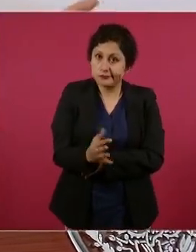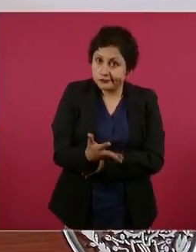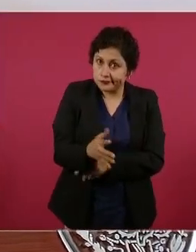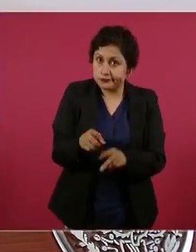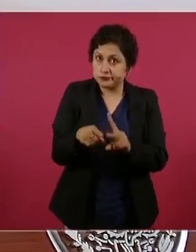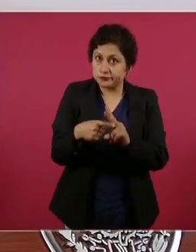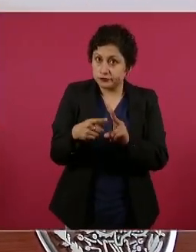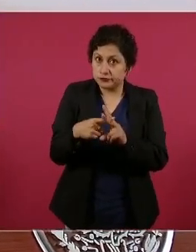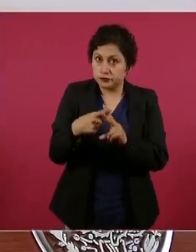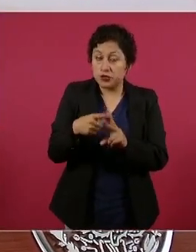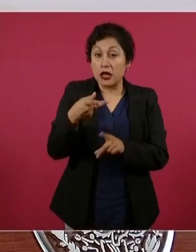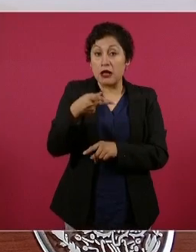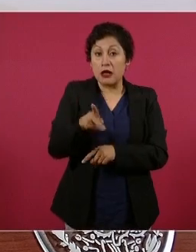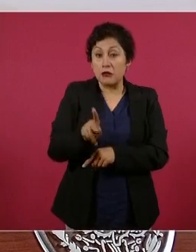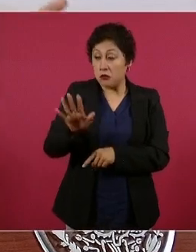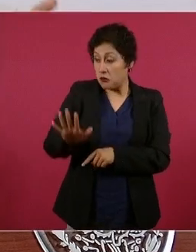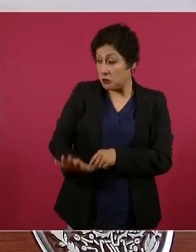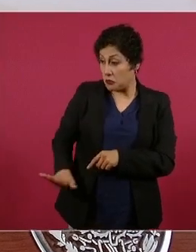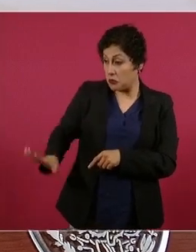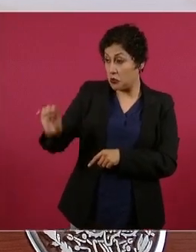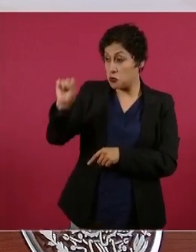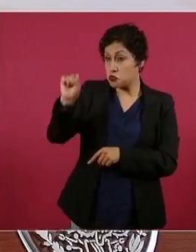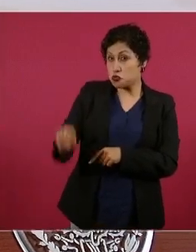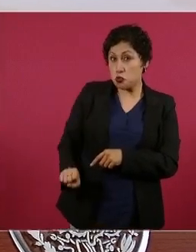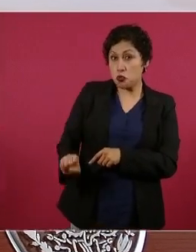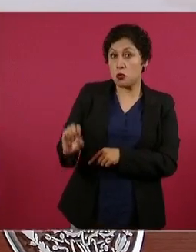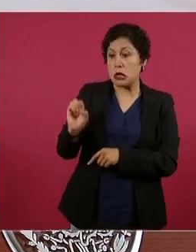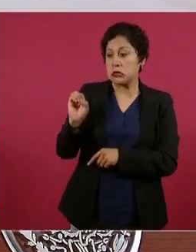y en algunos casos menos cero.